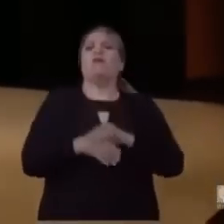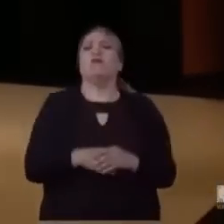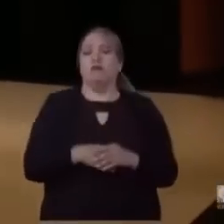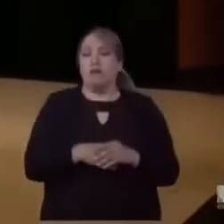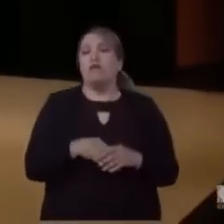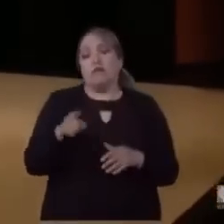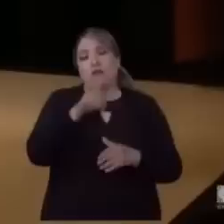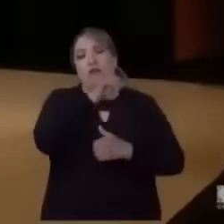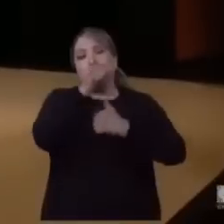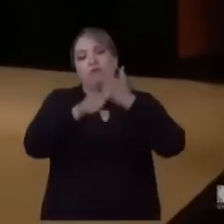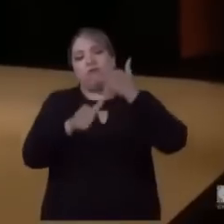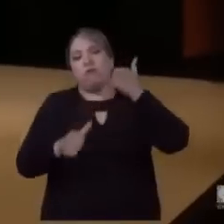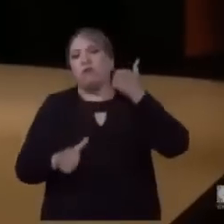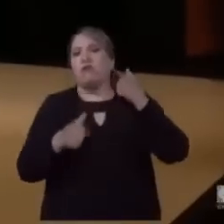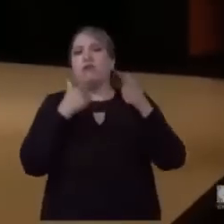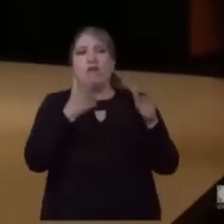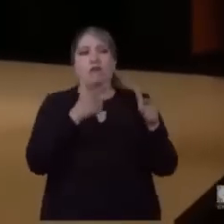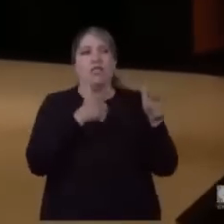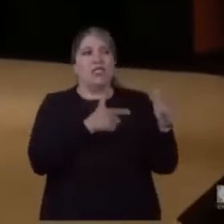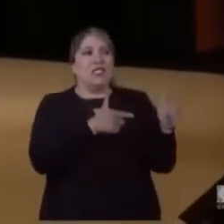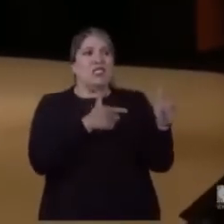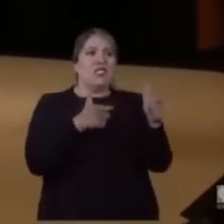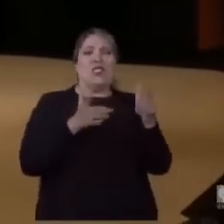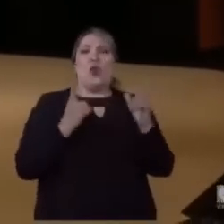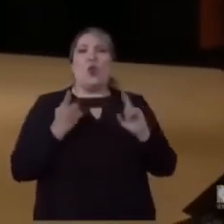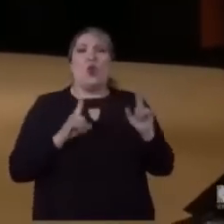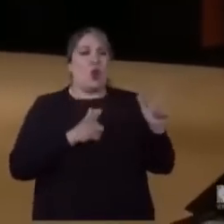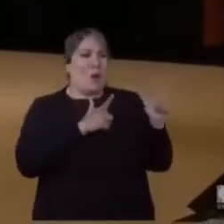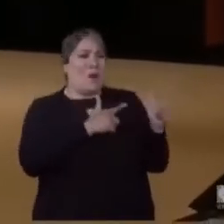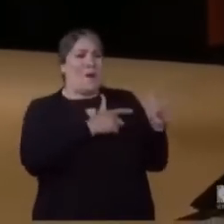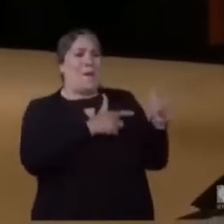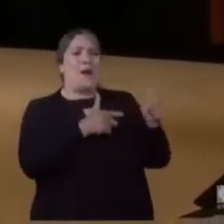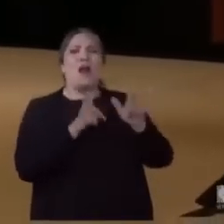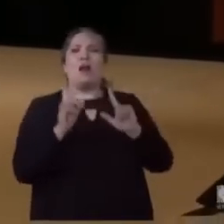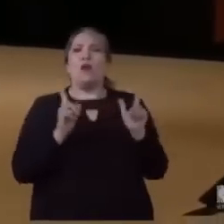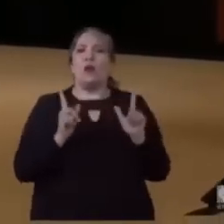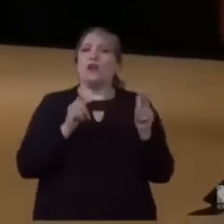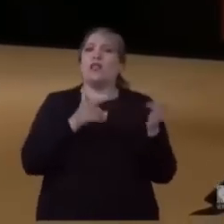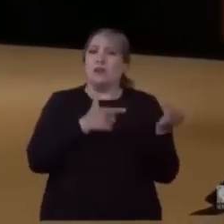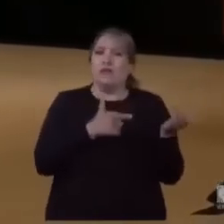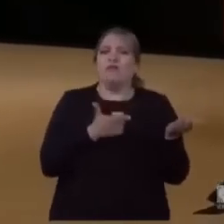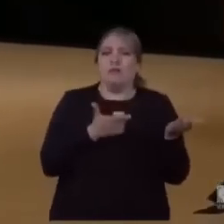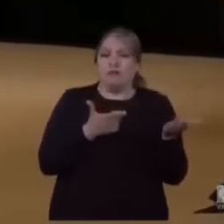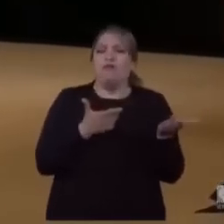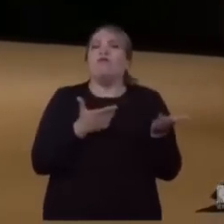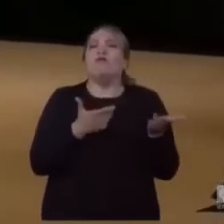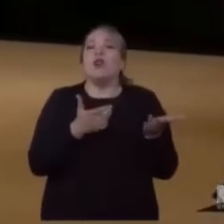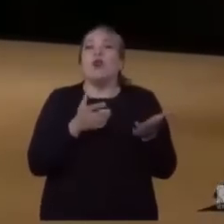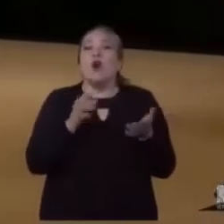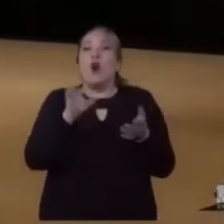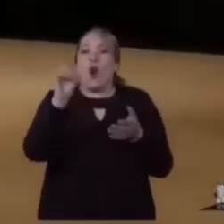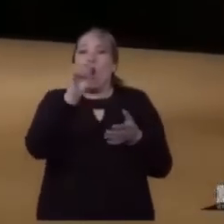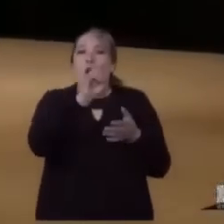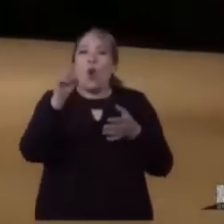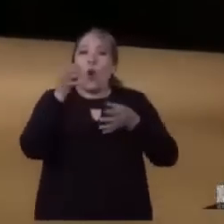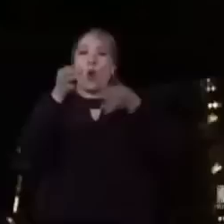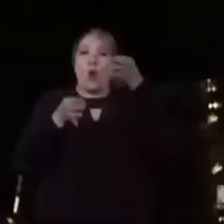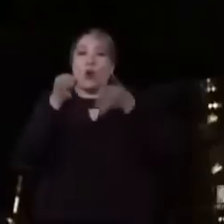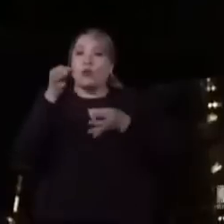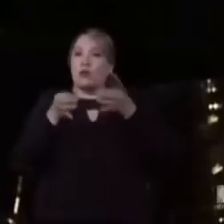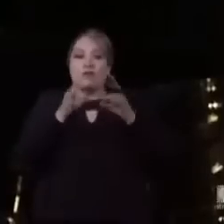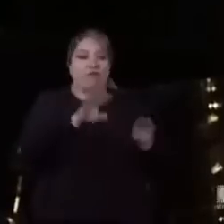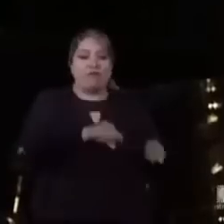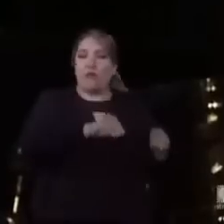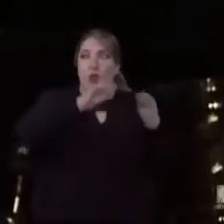lo hicieron los subordinados que se negaron a disparar. Se podía condenar, como lo hicieron los dos jueces que tuvieron que salir